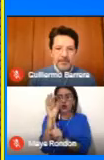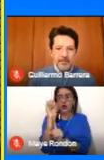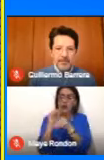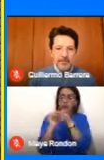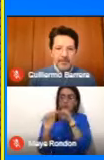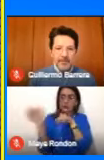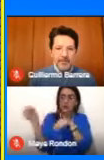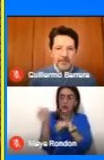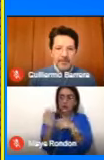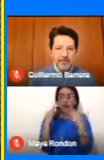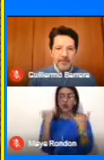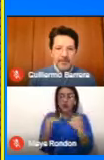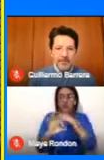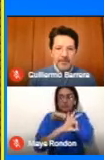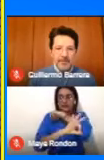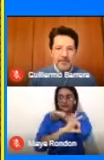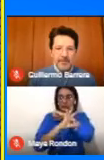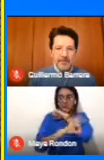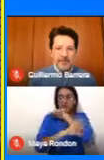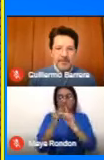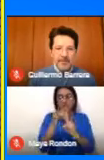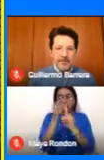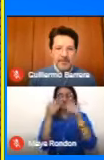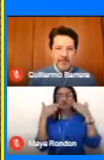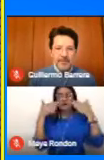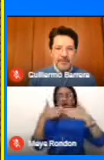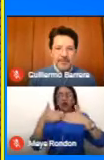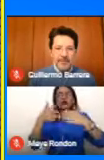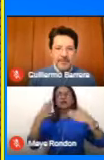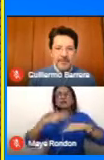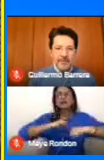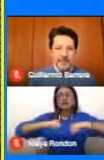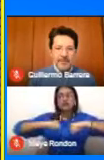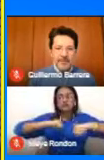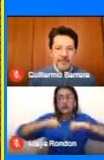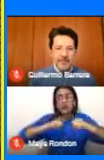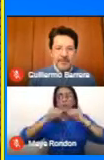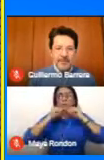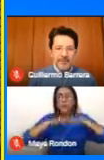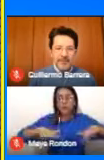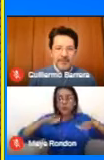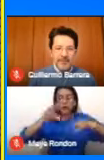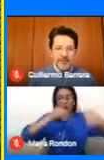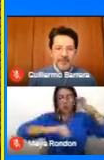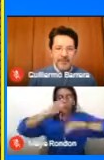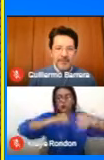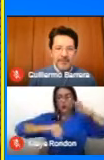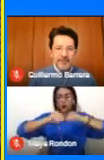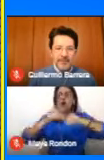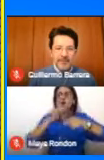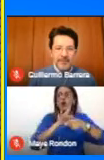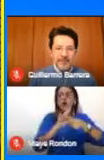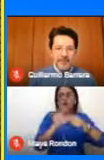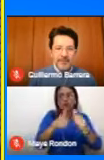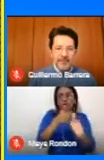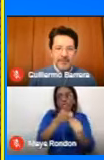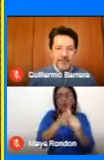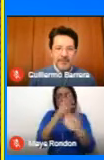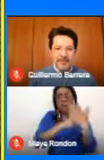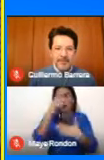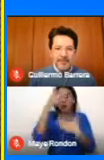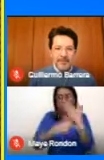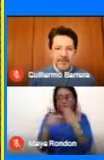del día de hoy. Es psicólogo, especialista en gestión pública con trayectoria en la elaboración, ejecución y seguimiento de proyectos